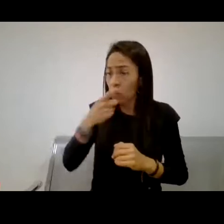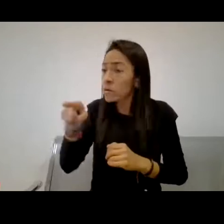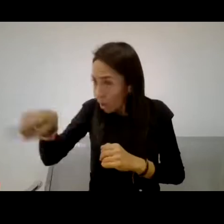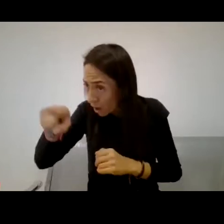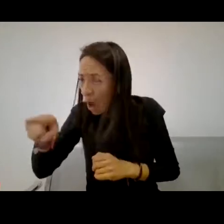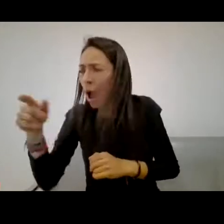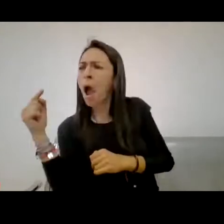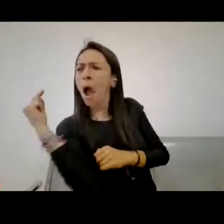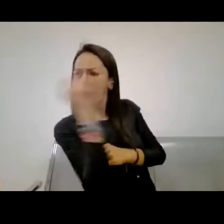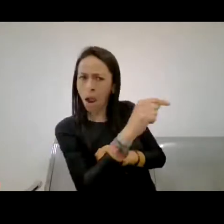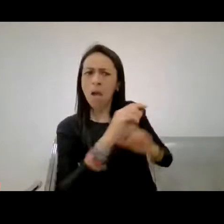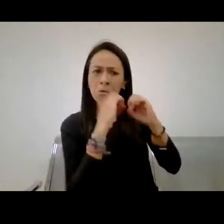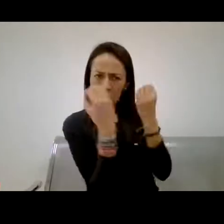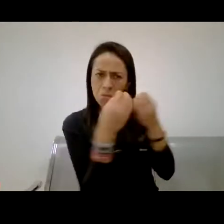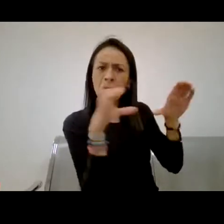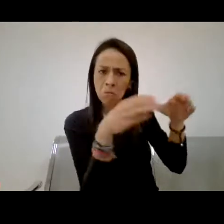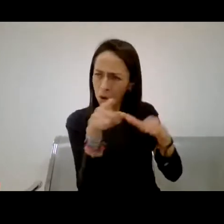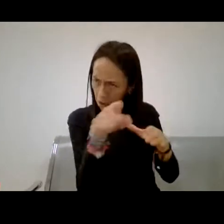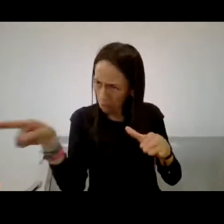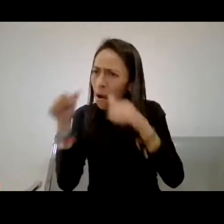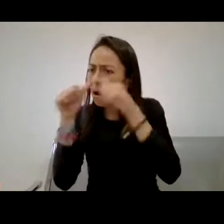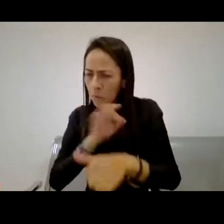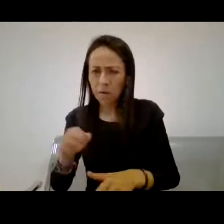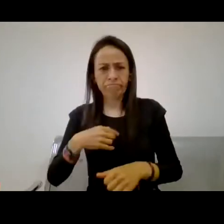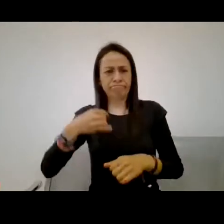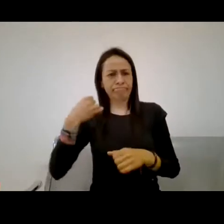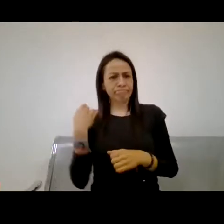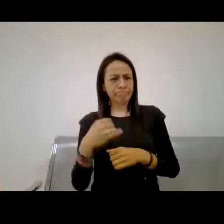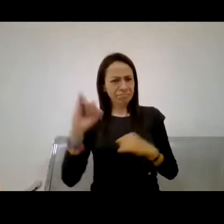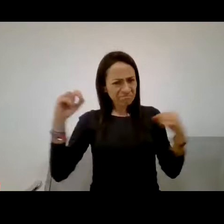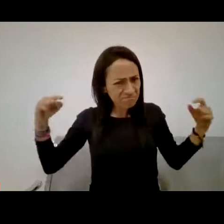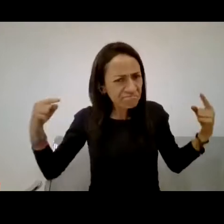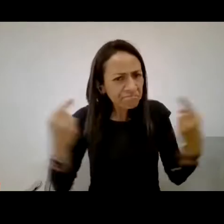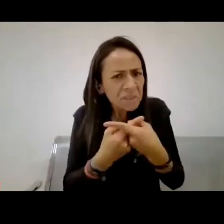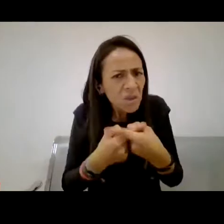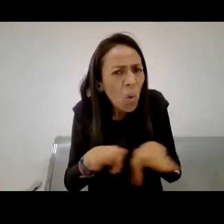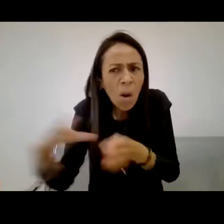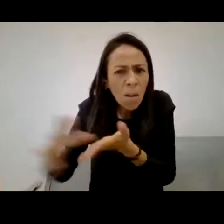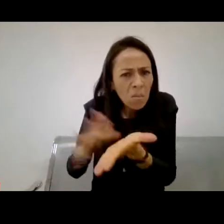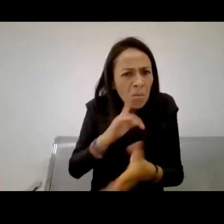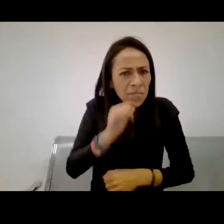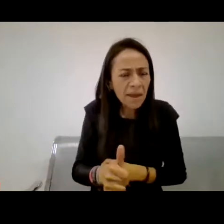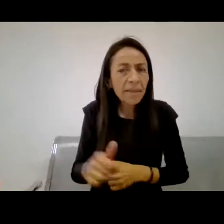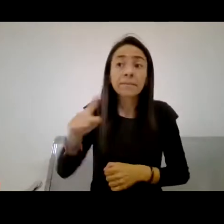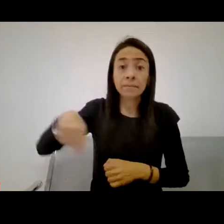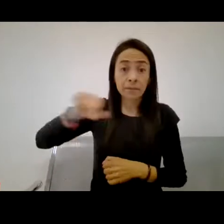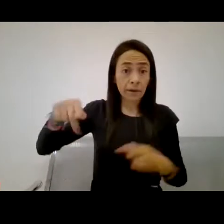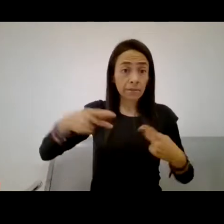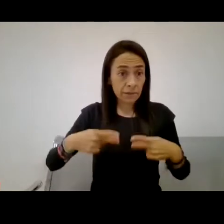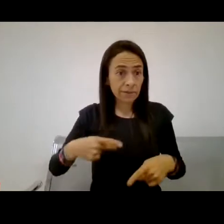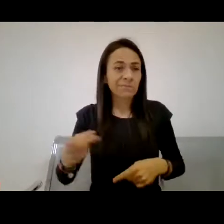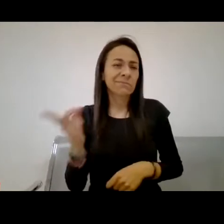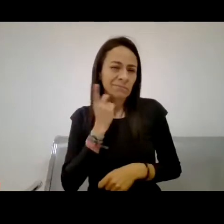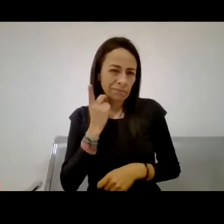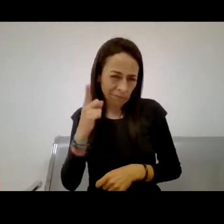También hablan que, pues que los representantes, o sea, los diputados, no están representando a la